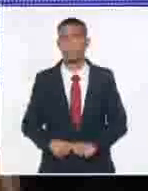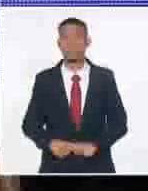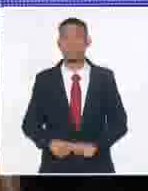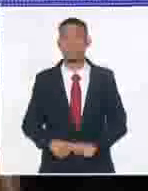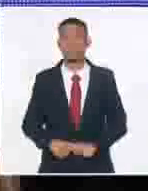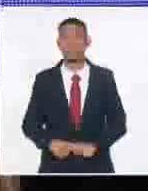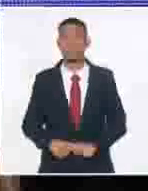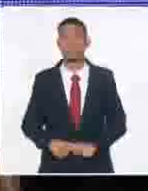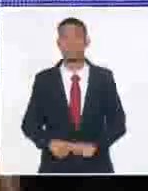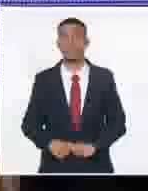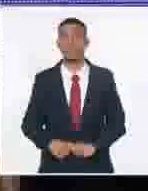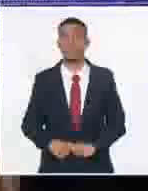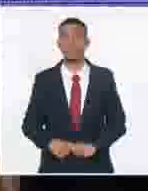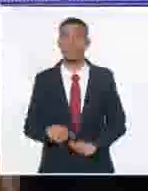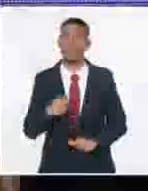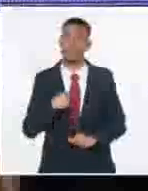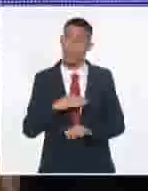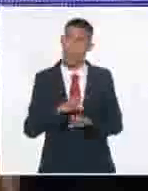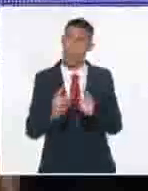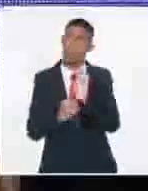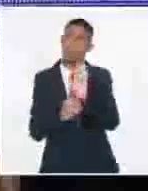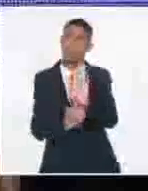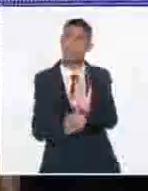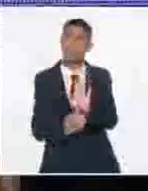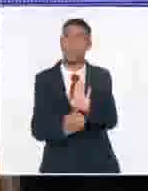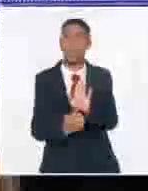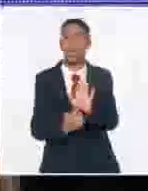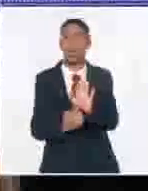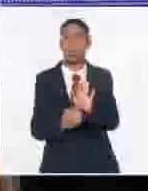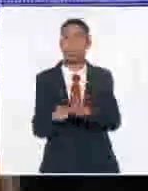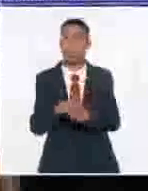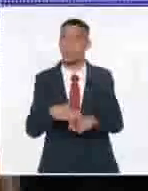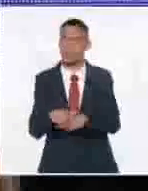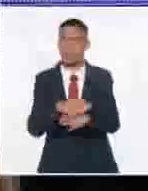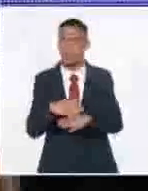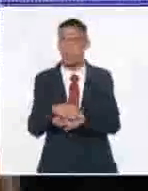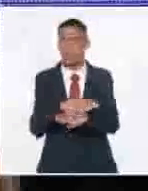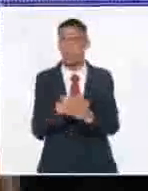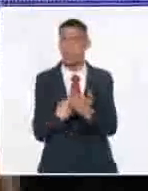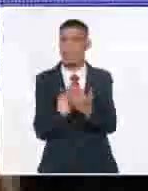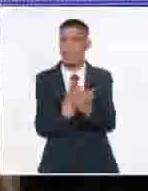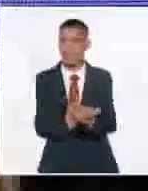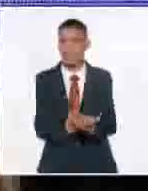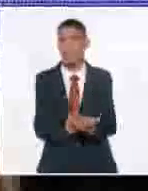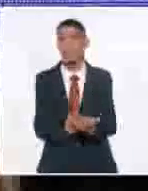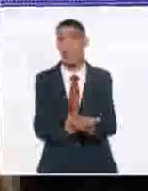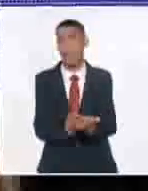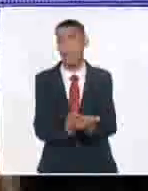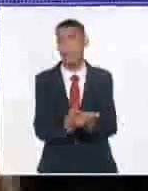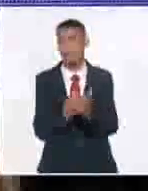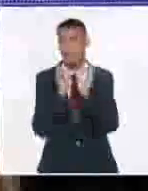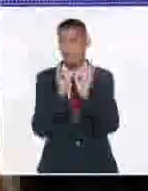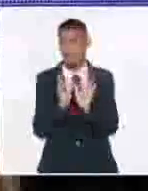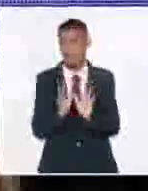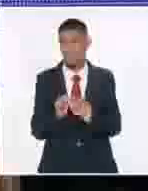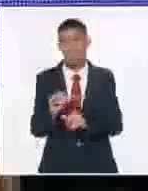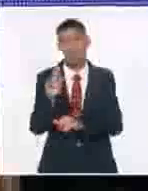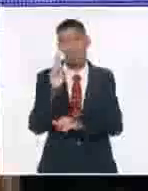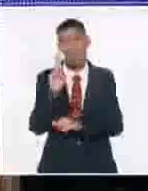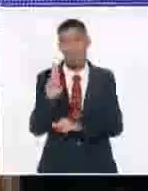Sí, he presentado un conjunto de propuestas específicas, concretas,